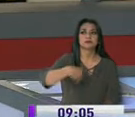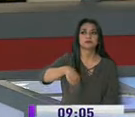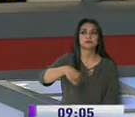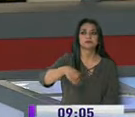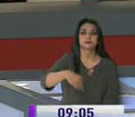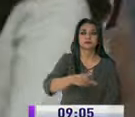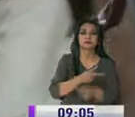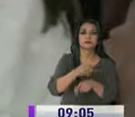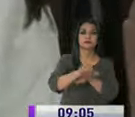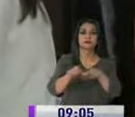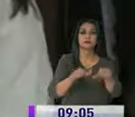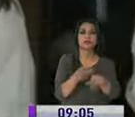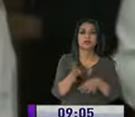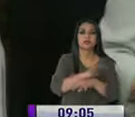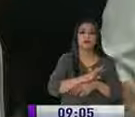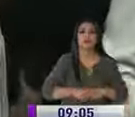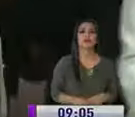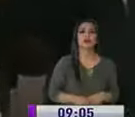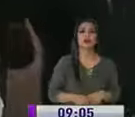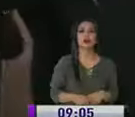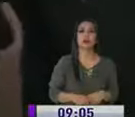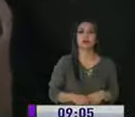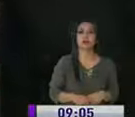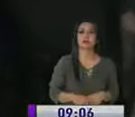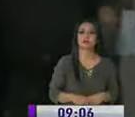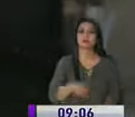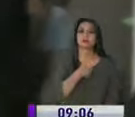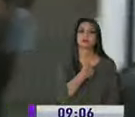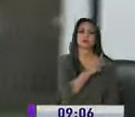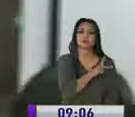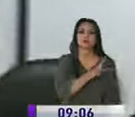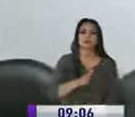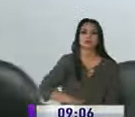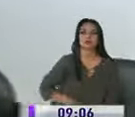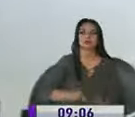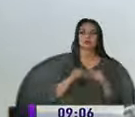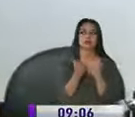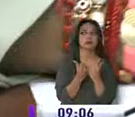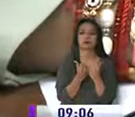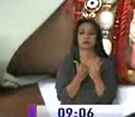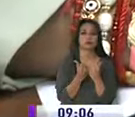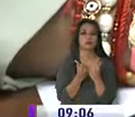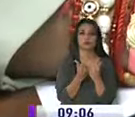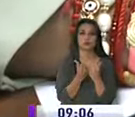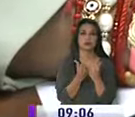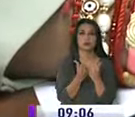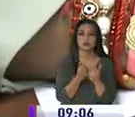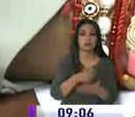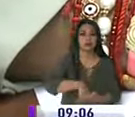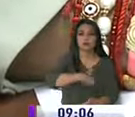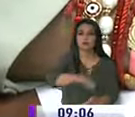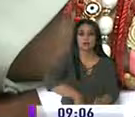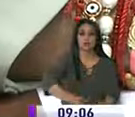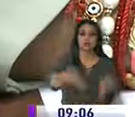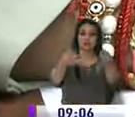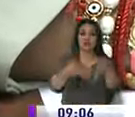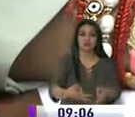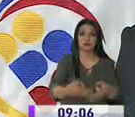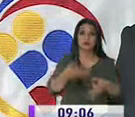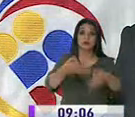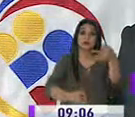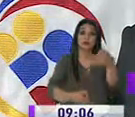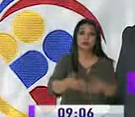el CAL. El anuncio lo hizo de manera personal la legisladora morenista Elizabeth Cabezas, que firmó oficialmente el pedido de juicio político